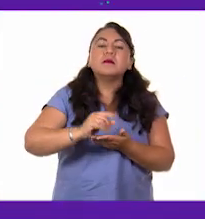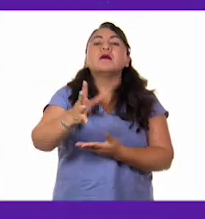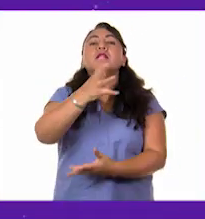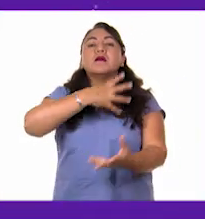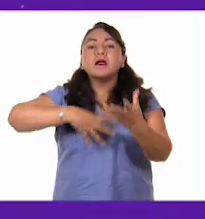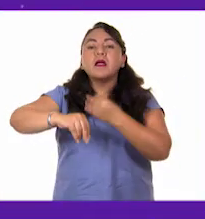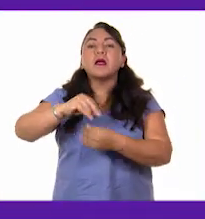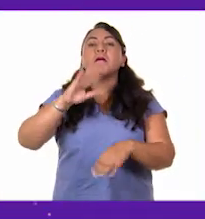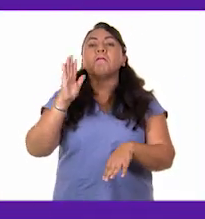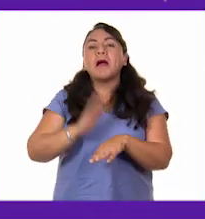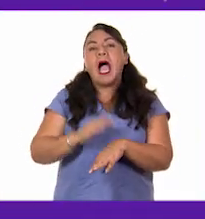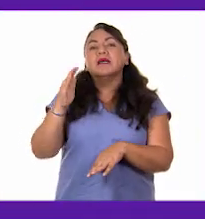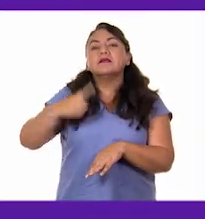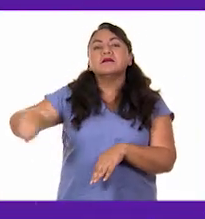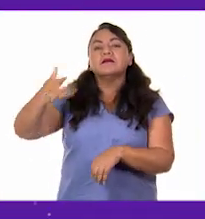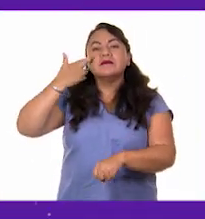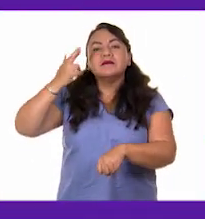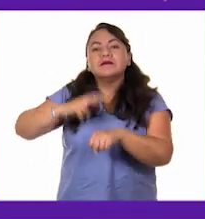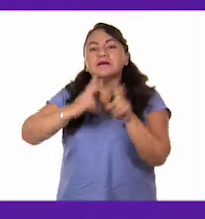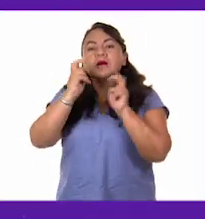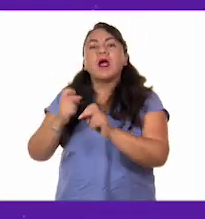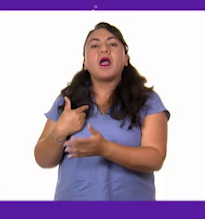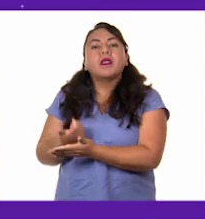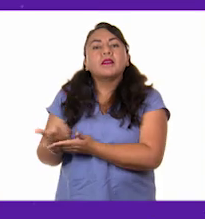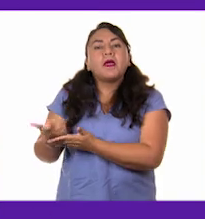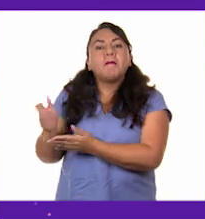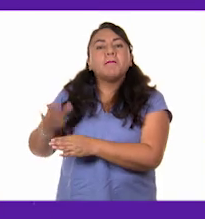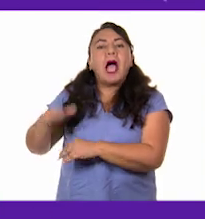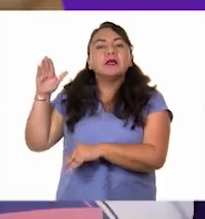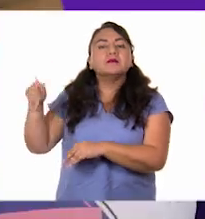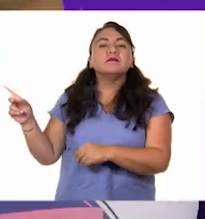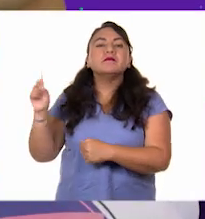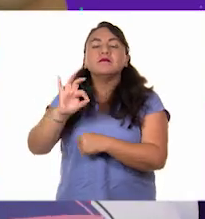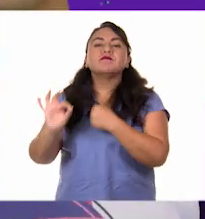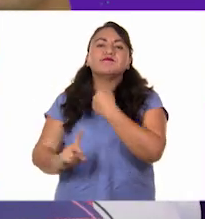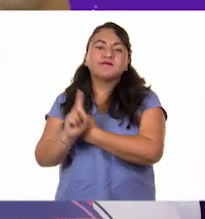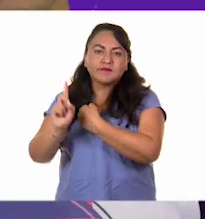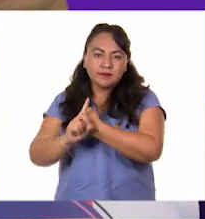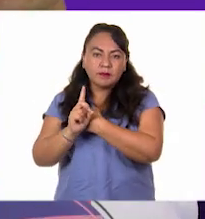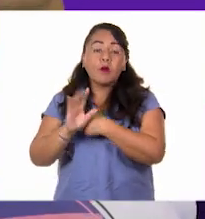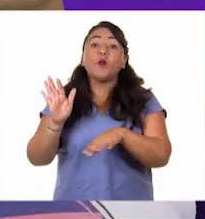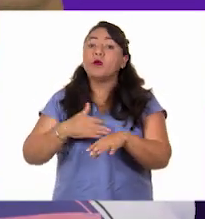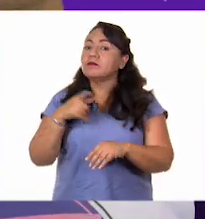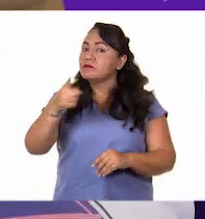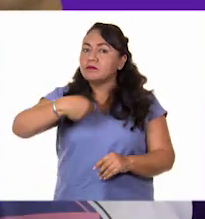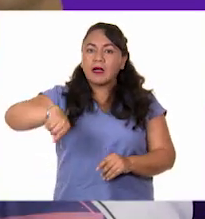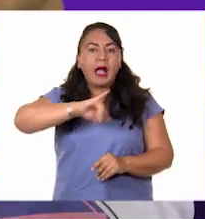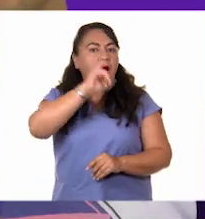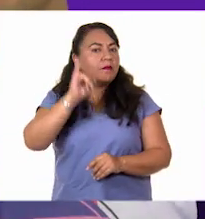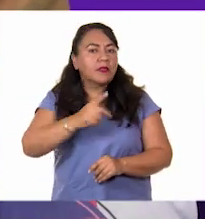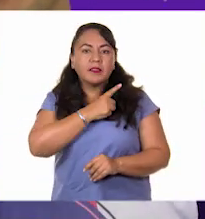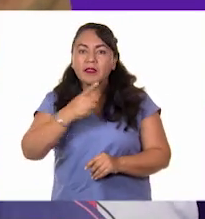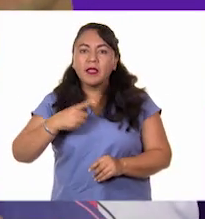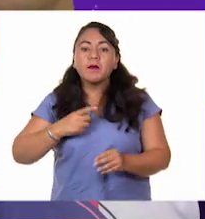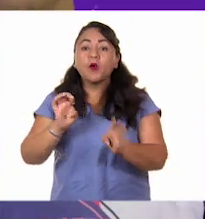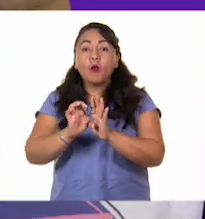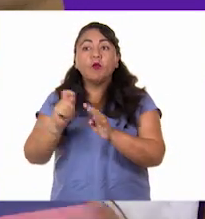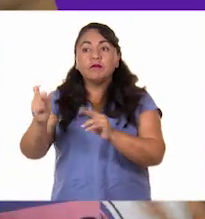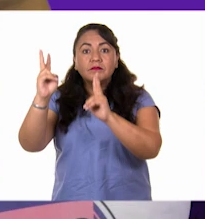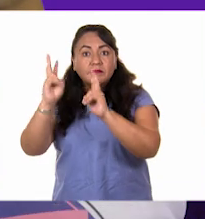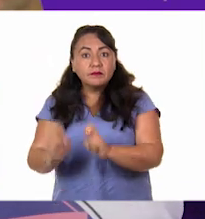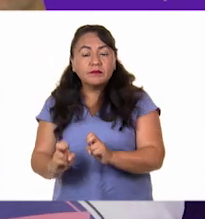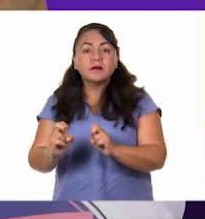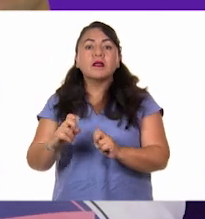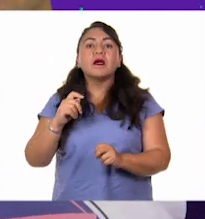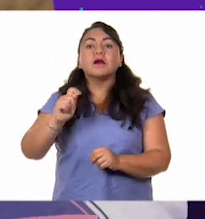cambio le das dinero a los delincuentes para que sigan haciendo daño. Es por ello que nunca debemos hacer uso de contenidos ilegales, lo